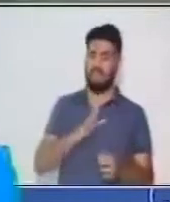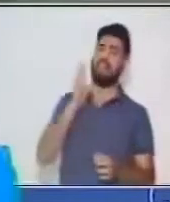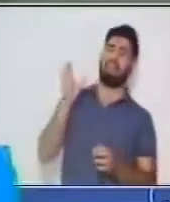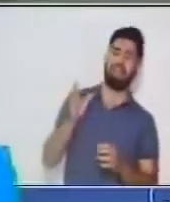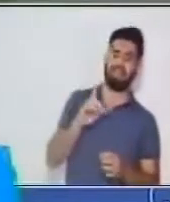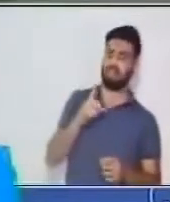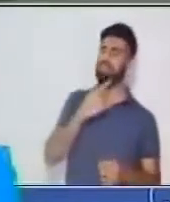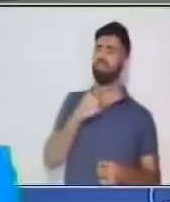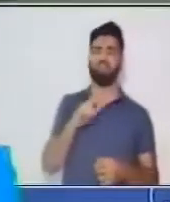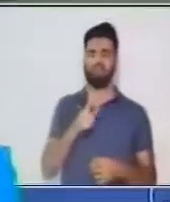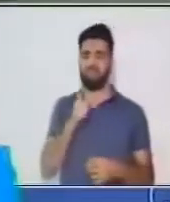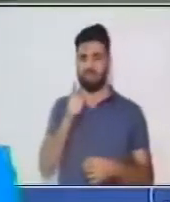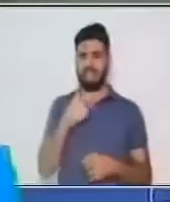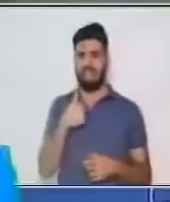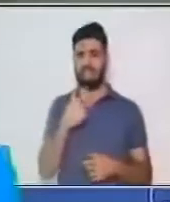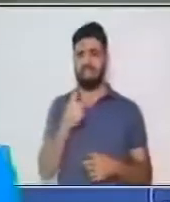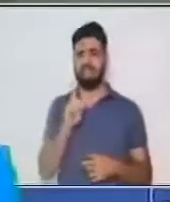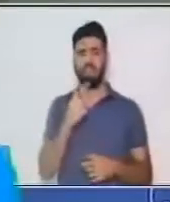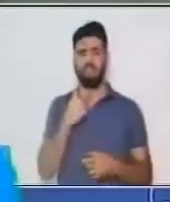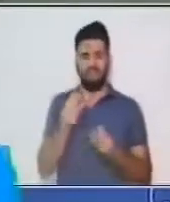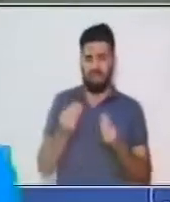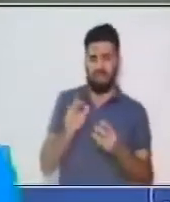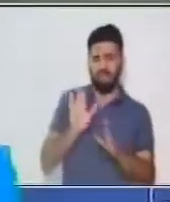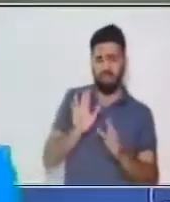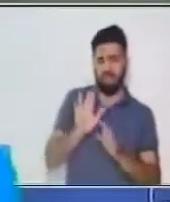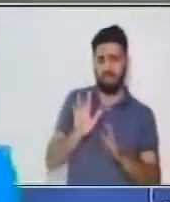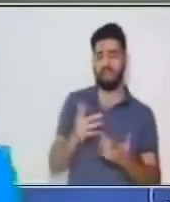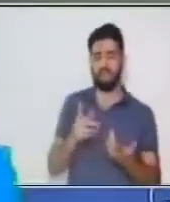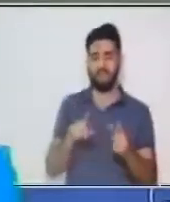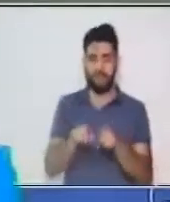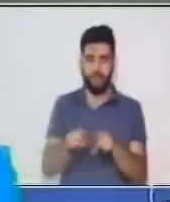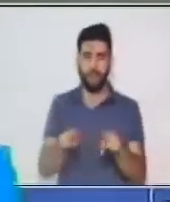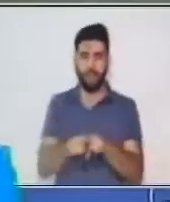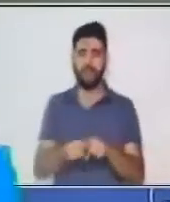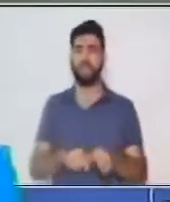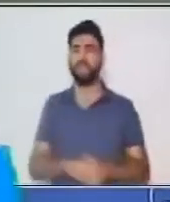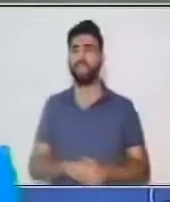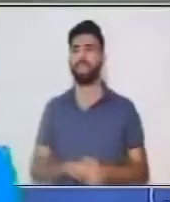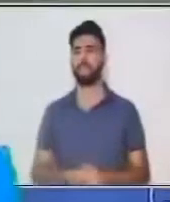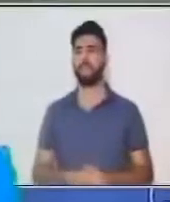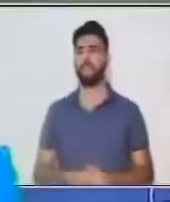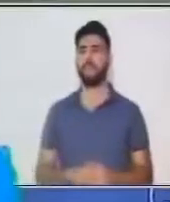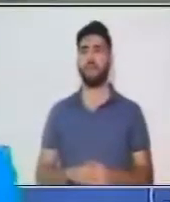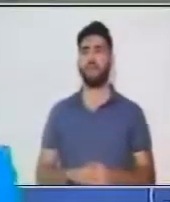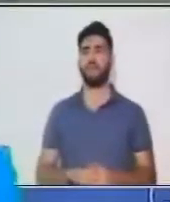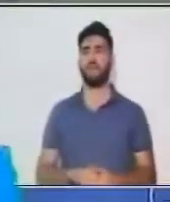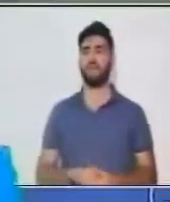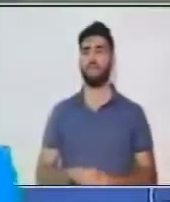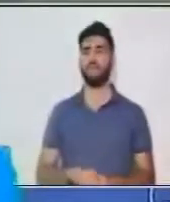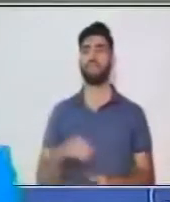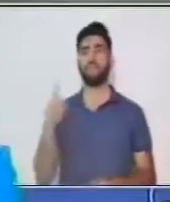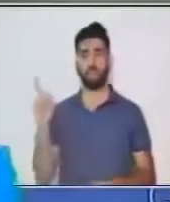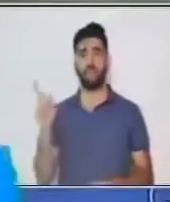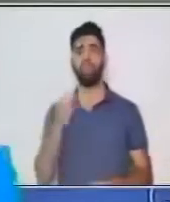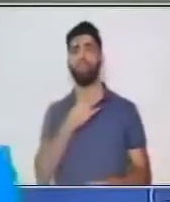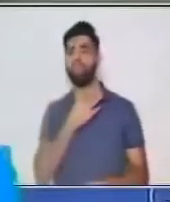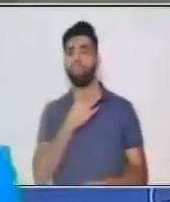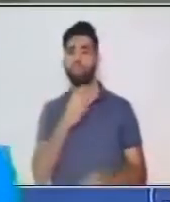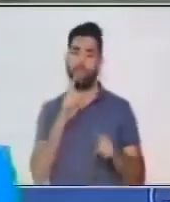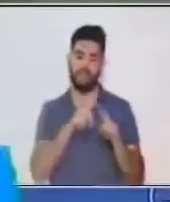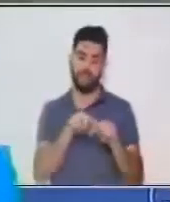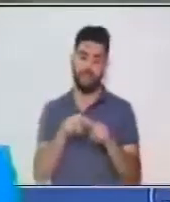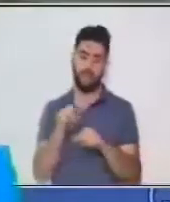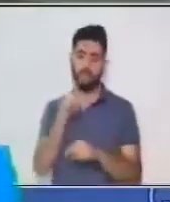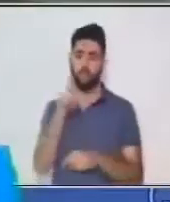desagradable, algo que te va a causar a ti cierta fobia. Entonces las palabras que las relacionamos con el sentido del gusto van a ir de acuerdo a tus